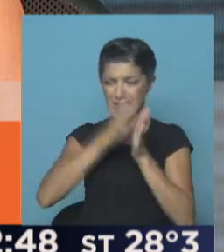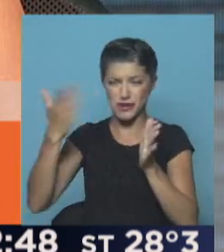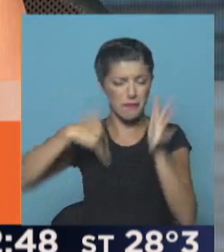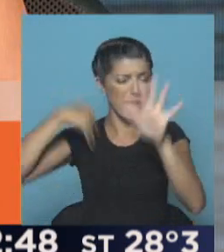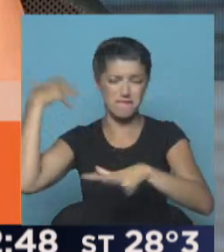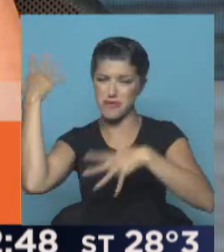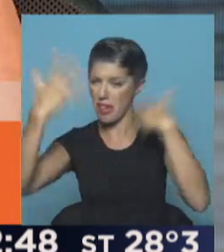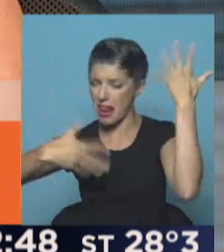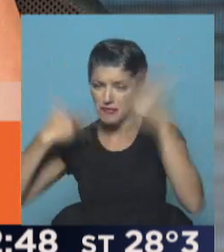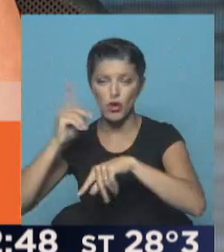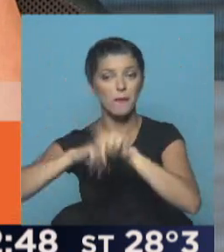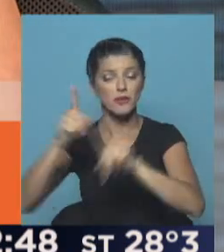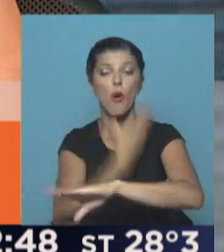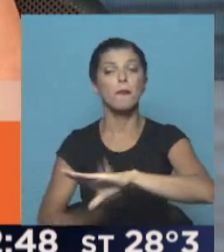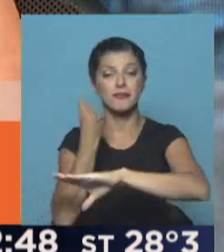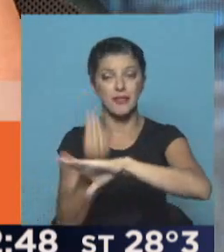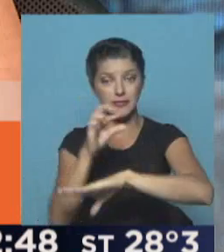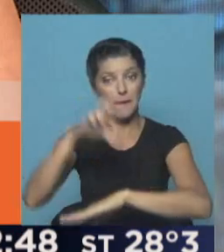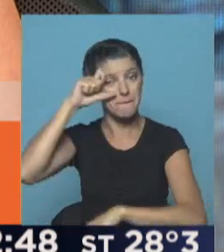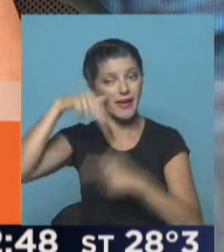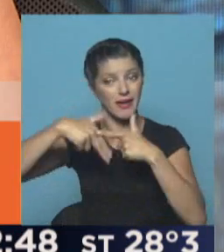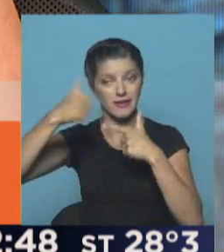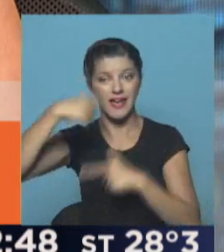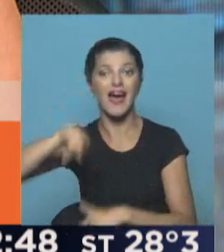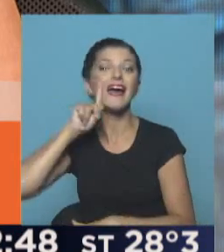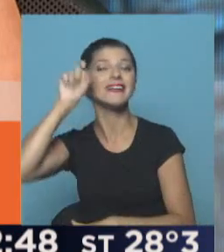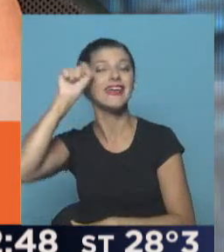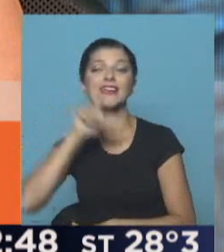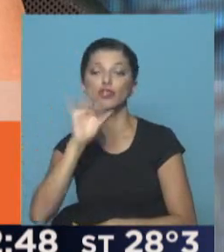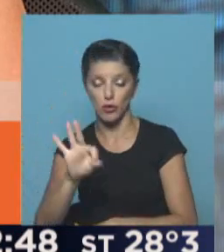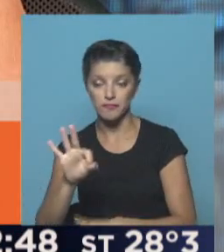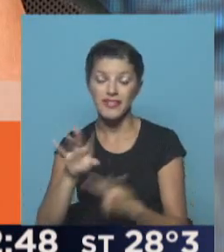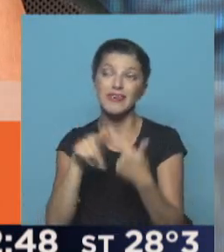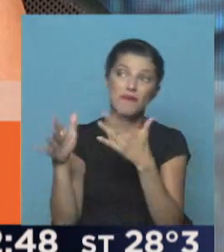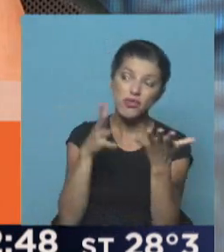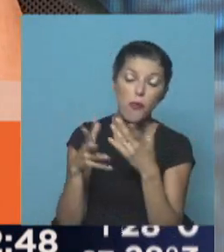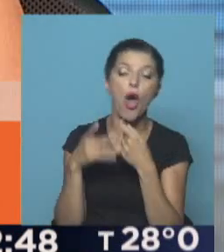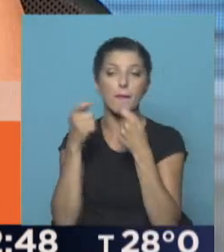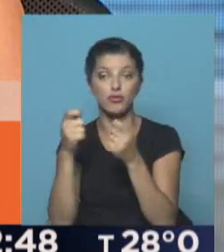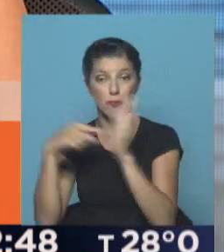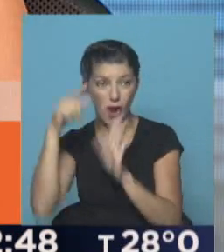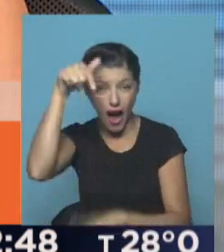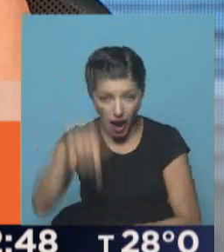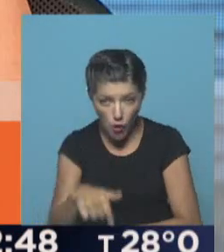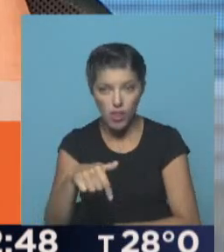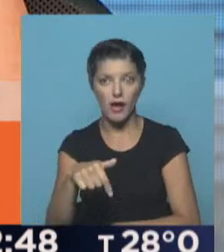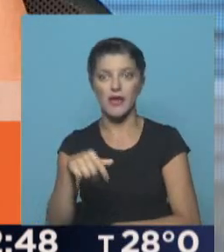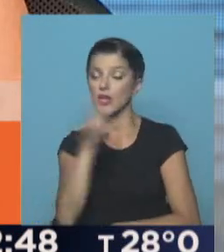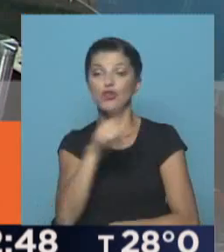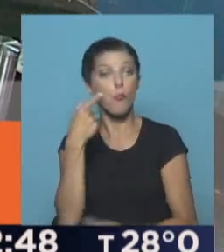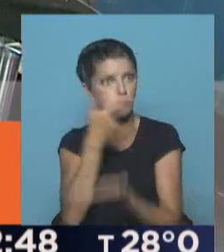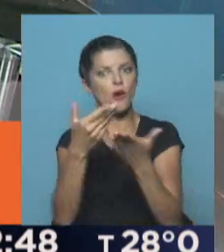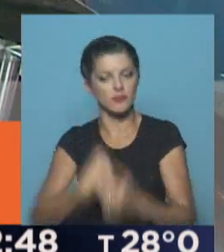Peña Nieto y nada de eso mermó tanto su popularidad como la falta de dignidad que ha demostrado y de